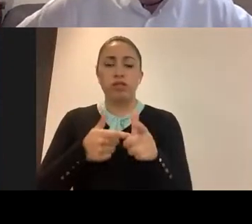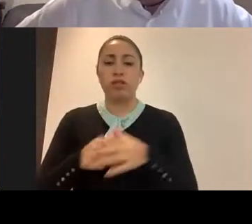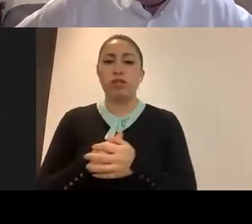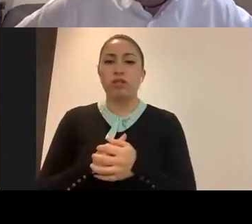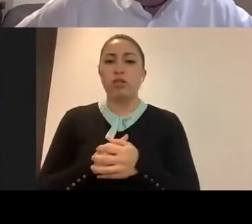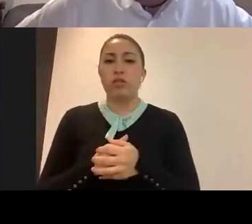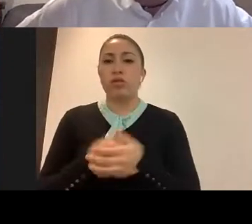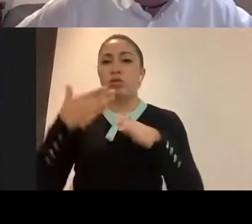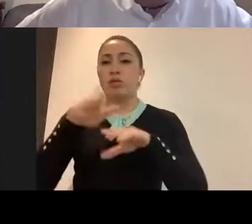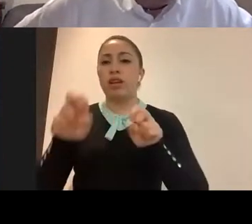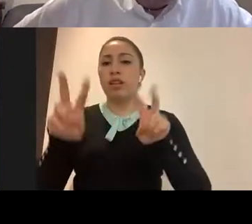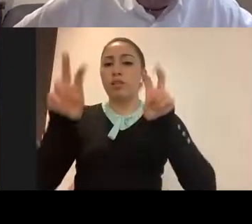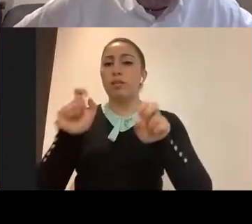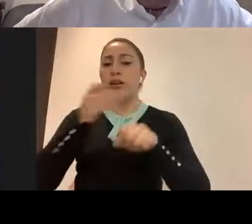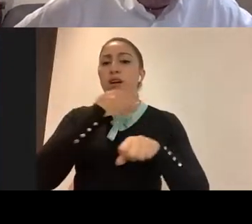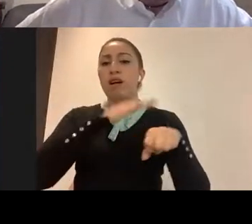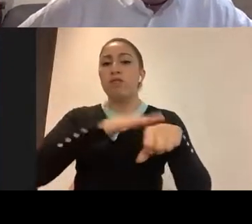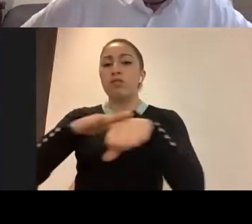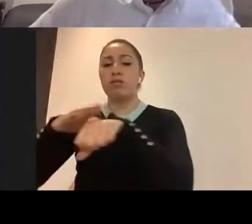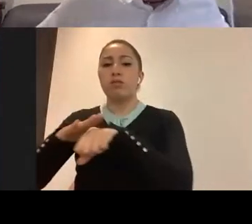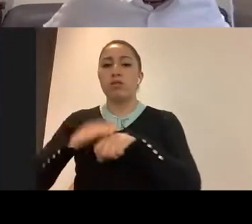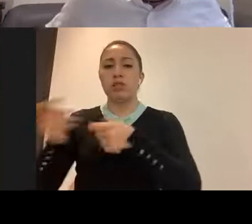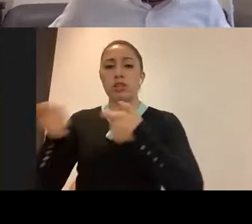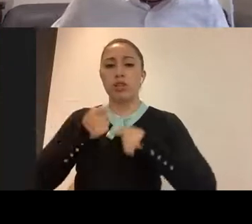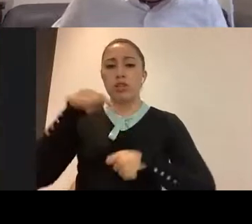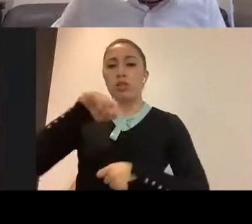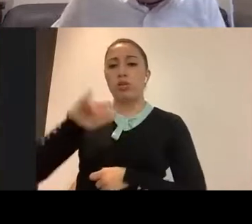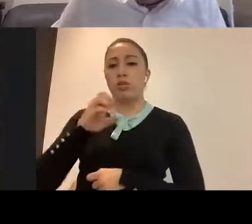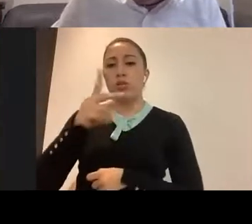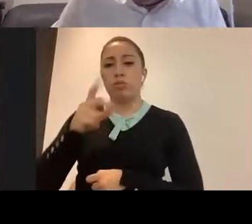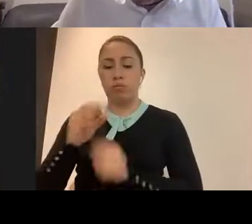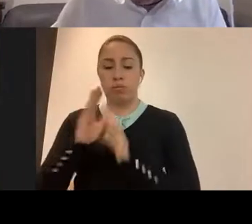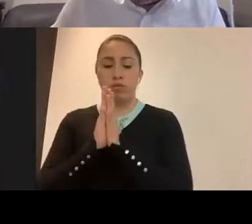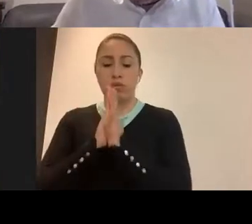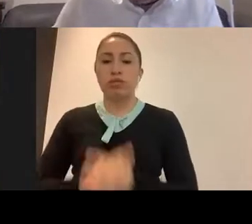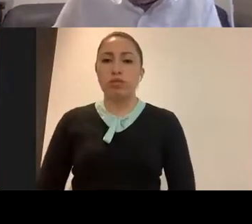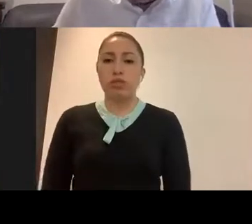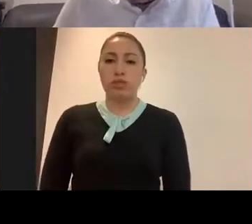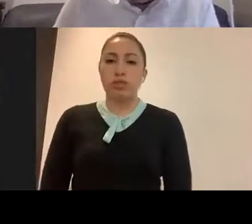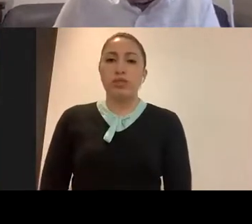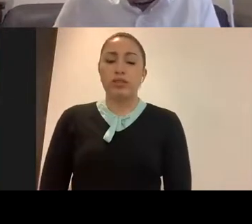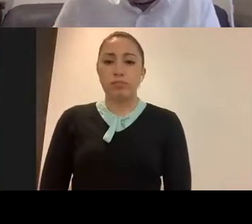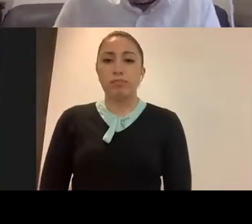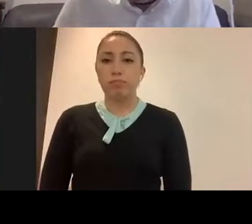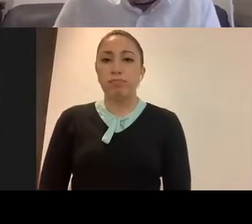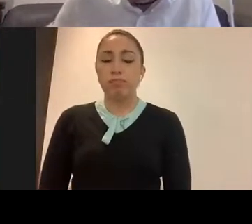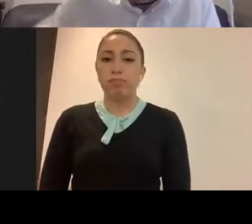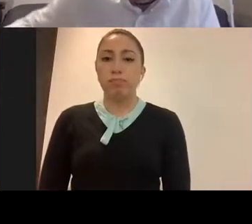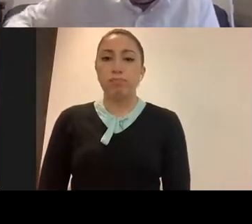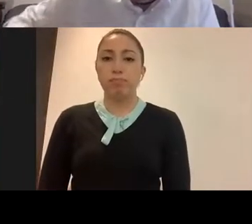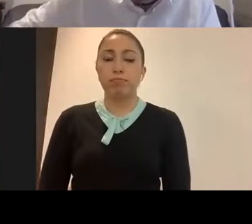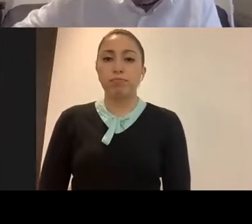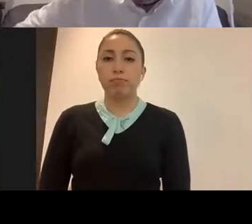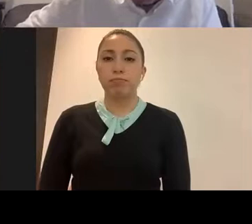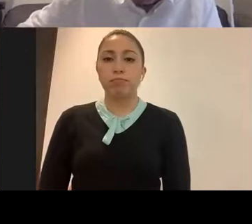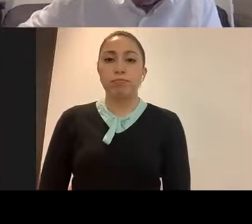los comunicados oficiales que ha recibido esta Junta de Coordinación, por favor. Con mucho gusto, como lo hacemos en